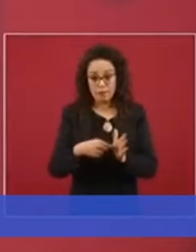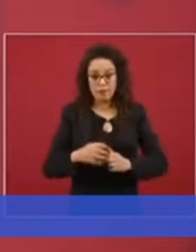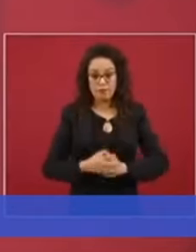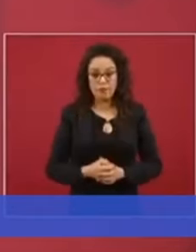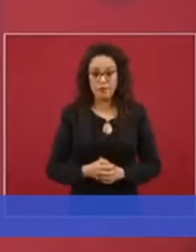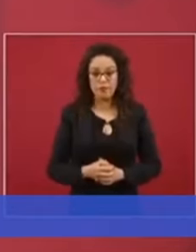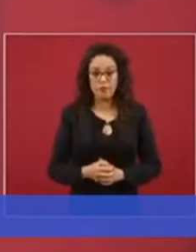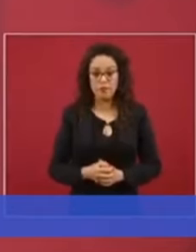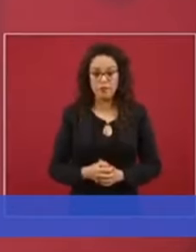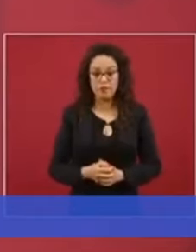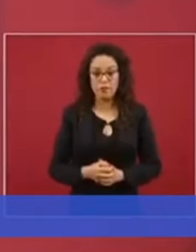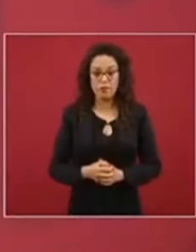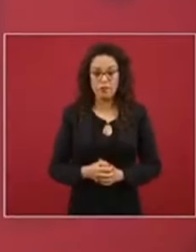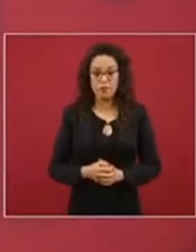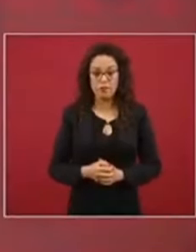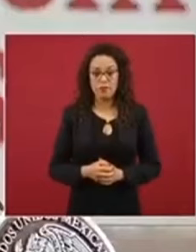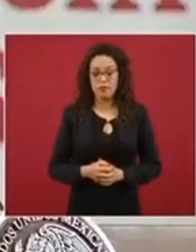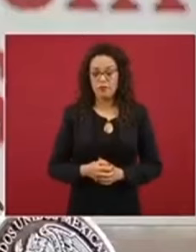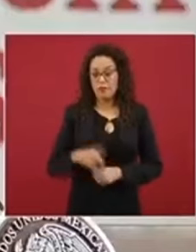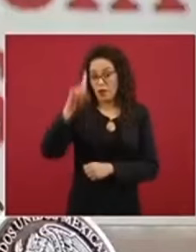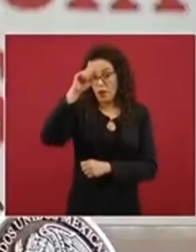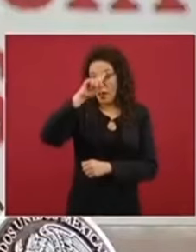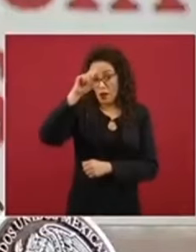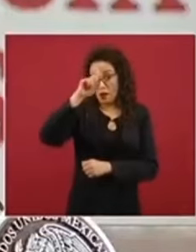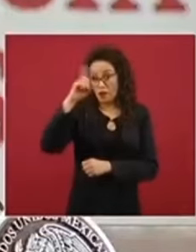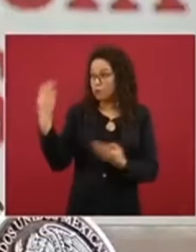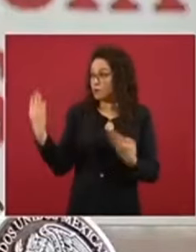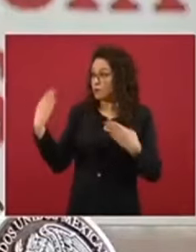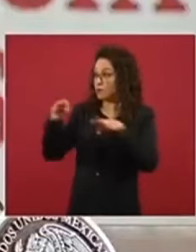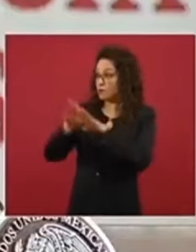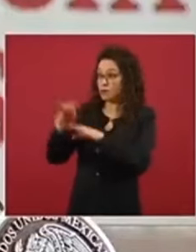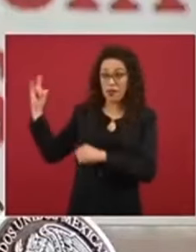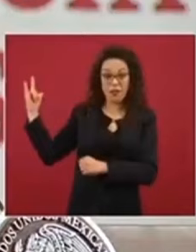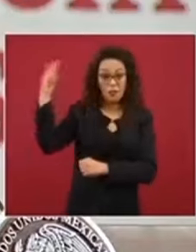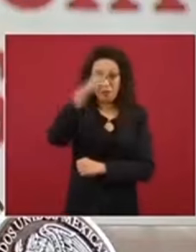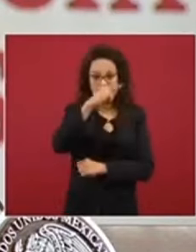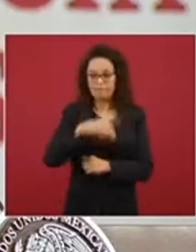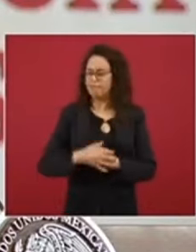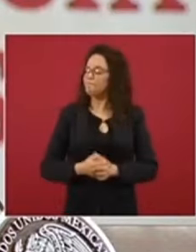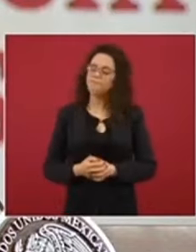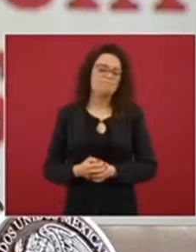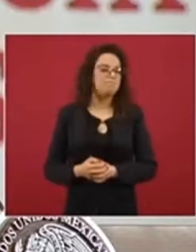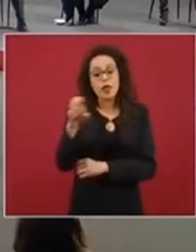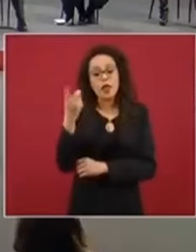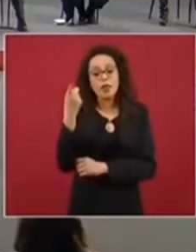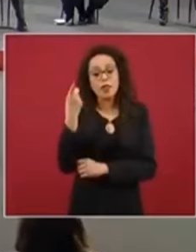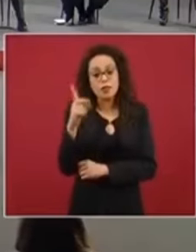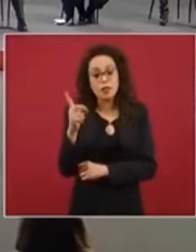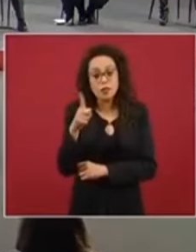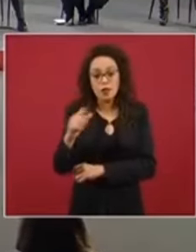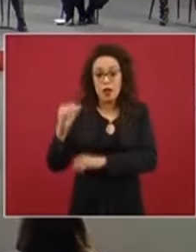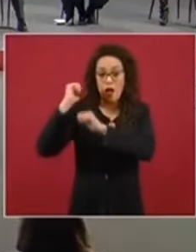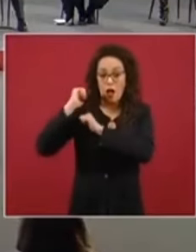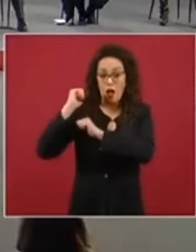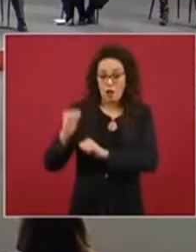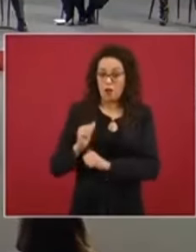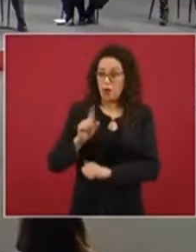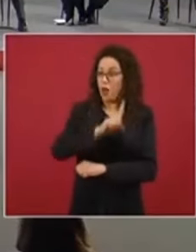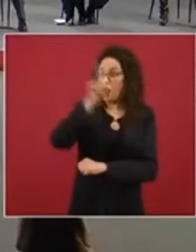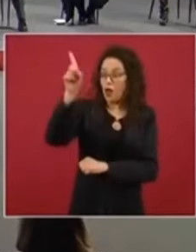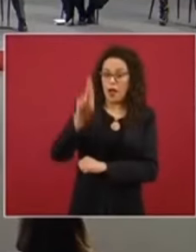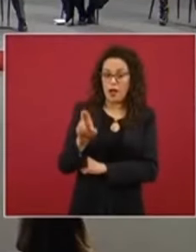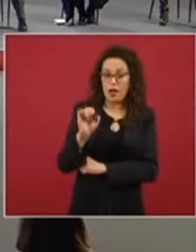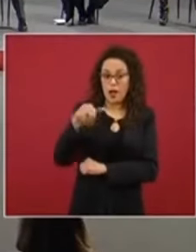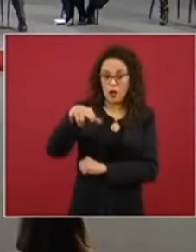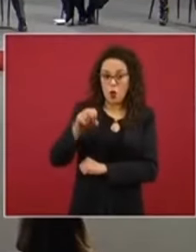desaconseja el cierre de vuelos provenientes del Reino Unido. Lo desaconseja. López-Gatell afirmó